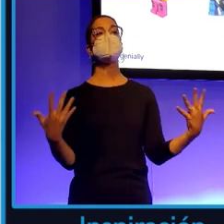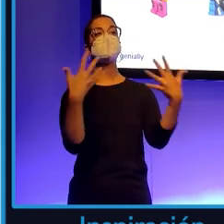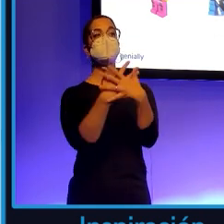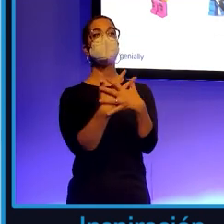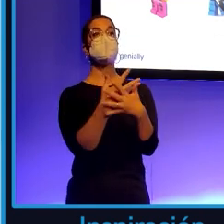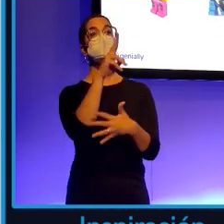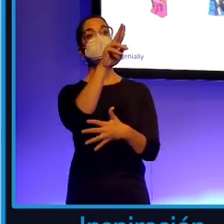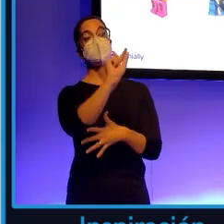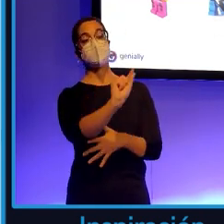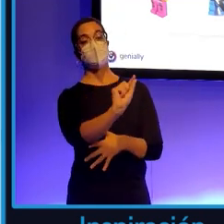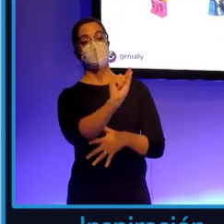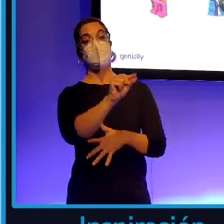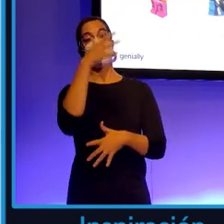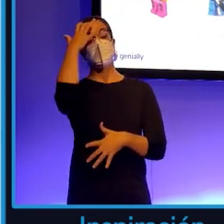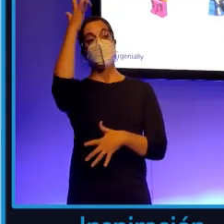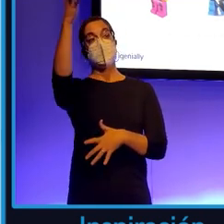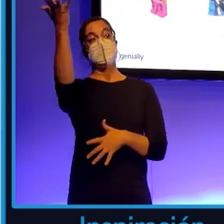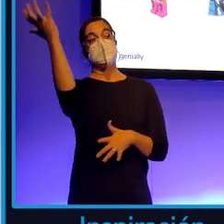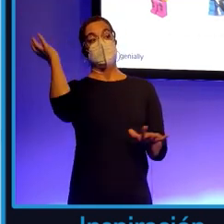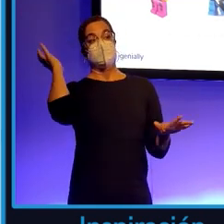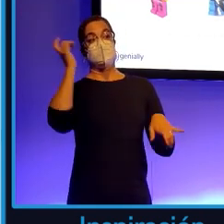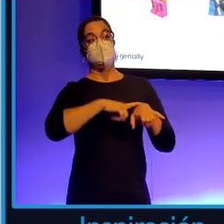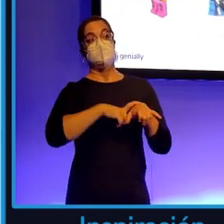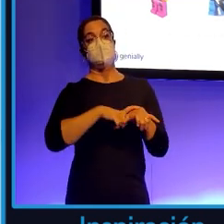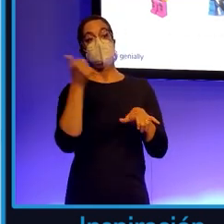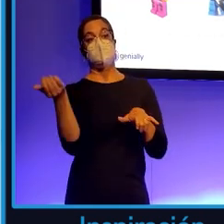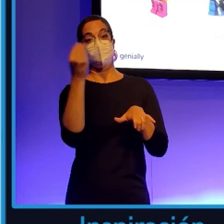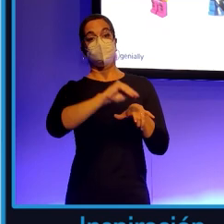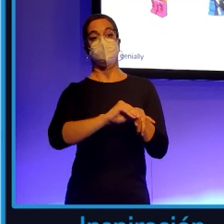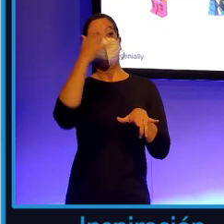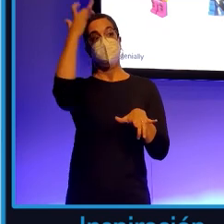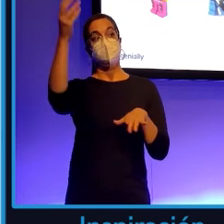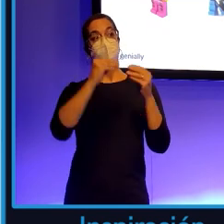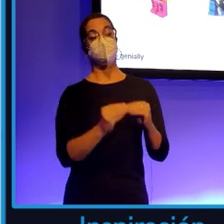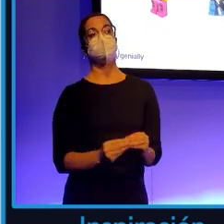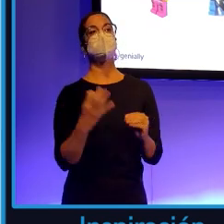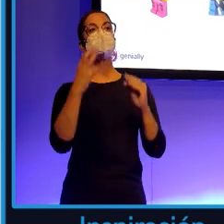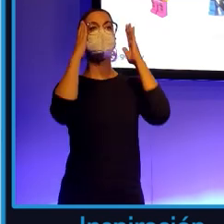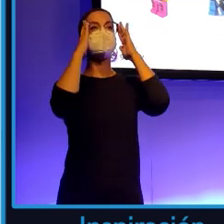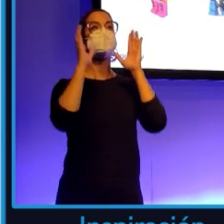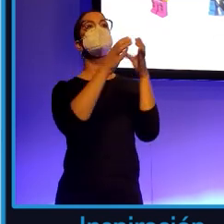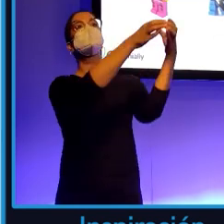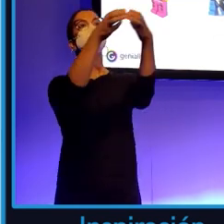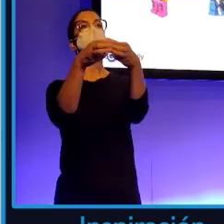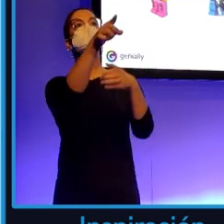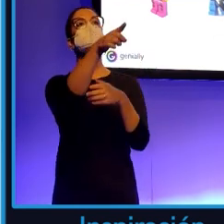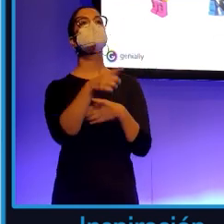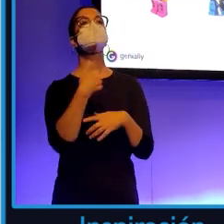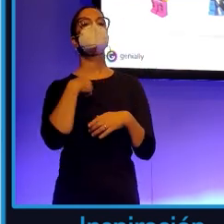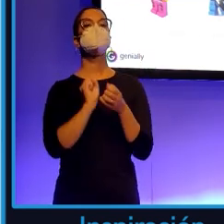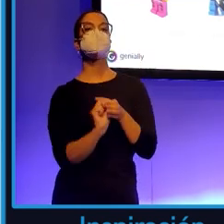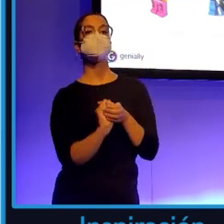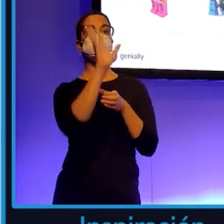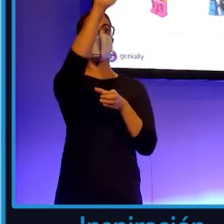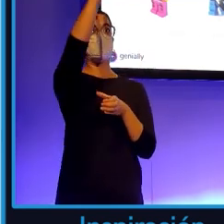en dos minutos y brais más imagínate lo que podrías hacer con mucho más tiempo los compañeros he hecho aquí un cohete ya que han tenido